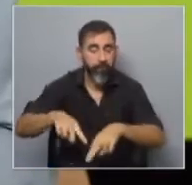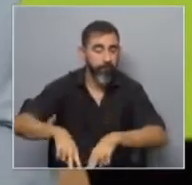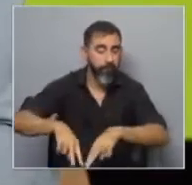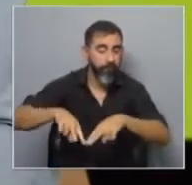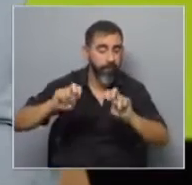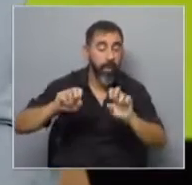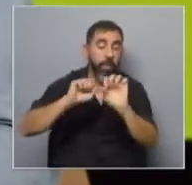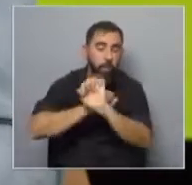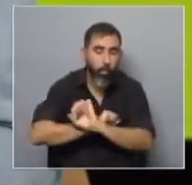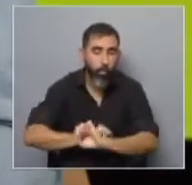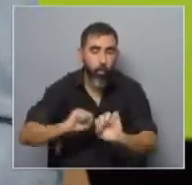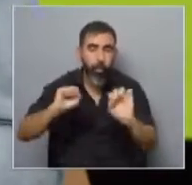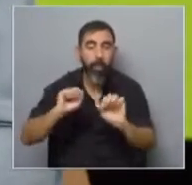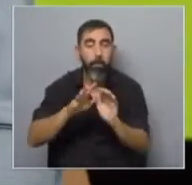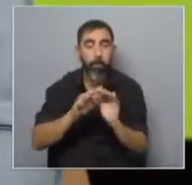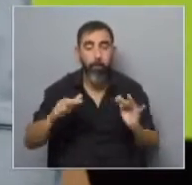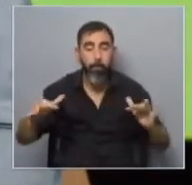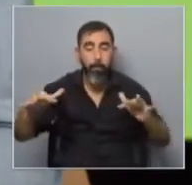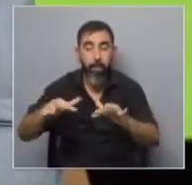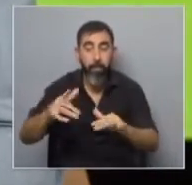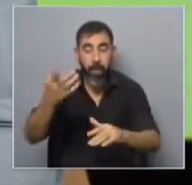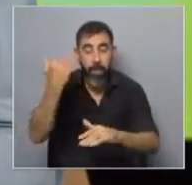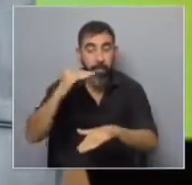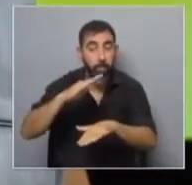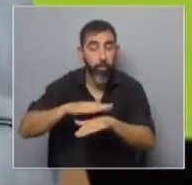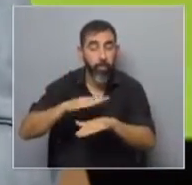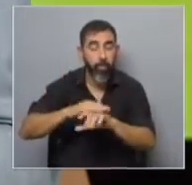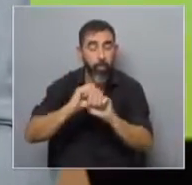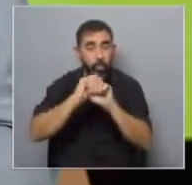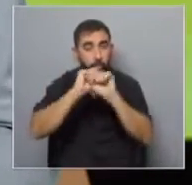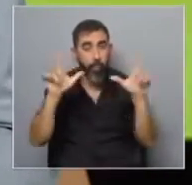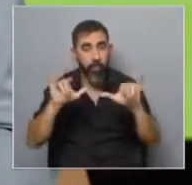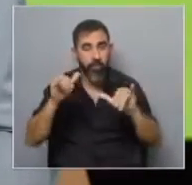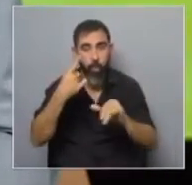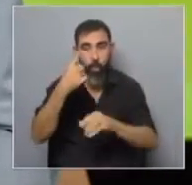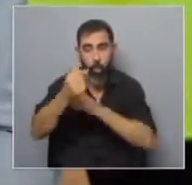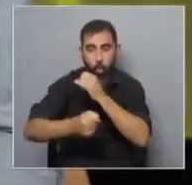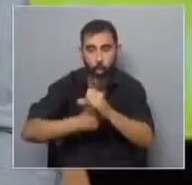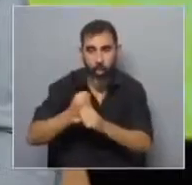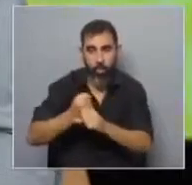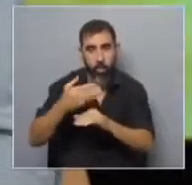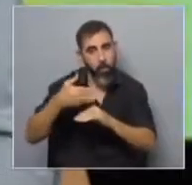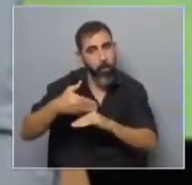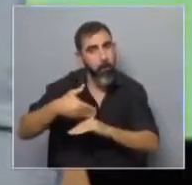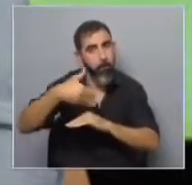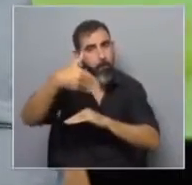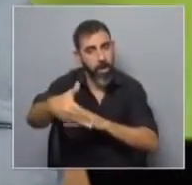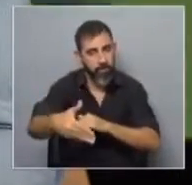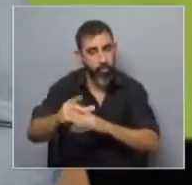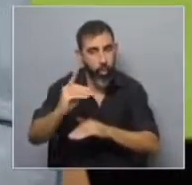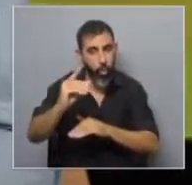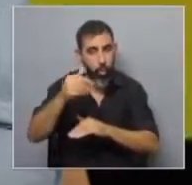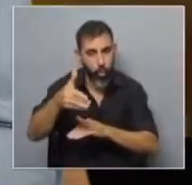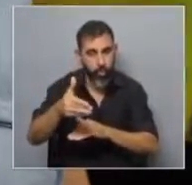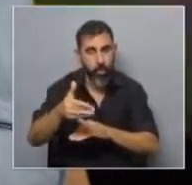qué es lo que podía pasar con una pandemia que en aquel momento, bueno, nos sorprendía porque ya venía durando un año, bueno, duró bastante más que eso. De todos